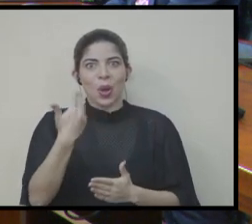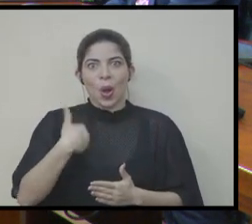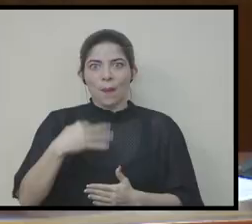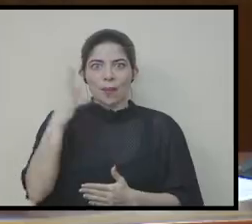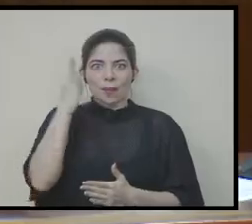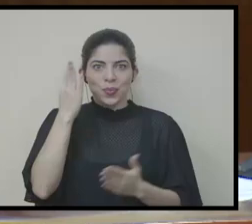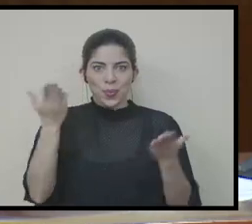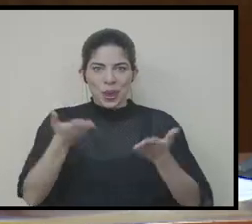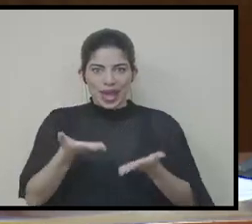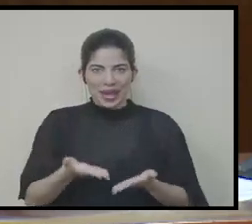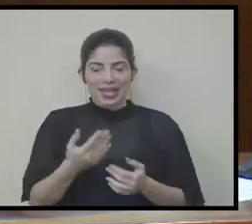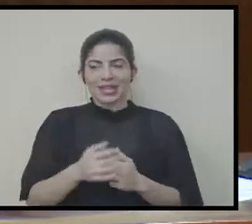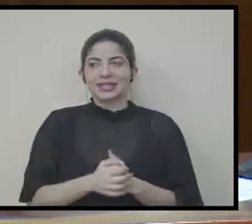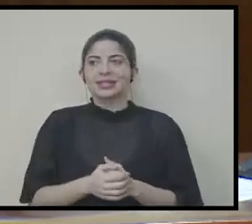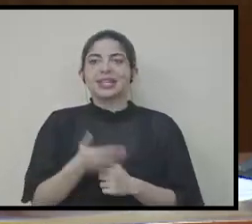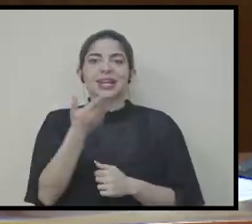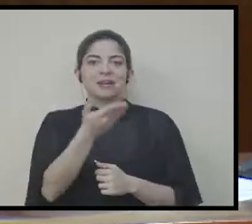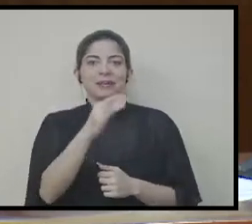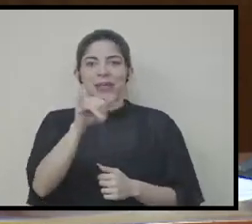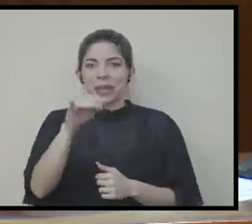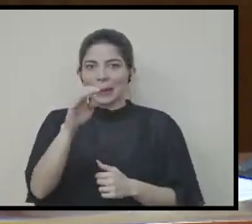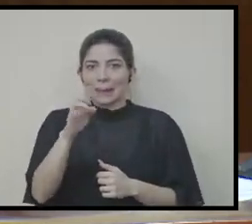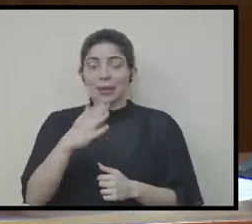aquí, y a vos, Gine.